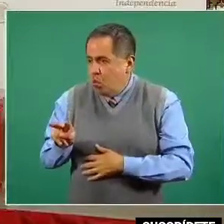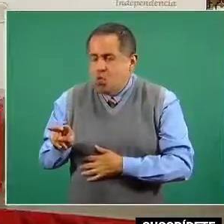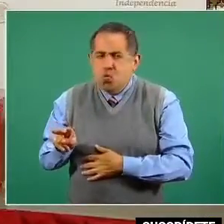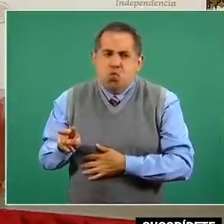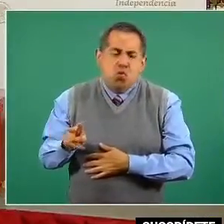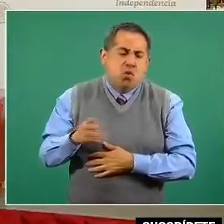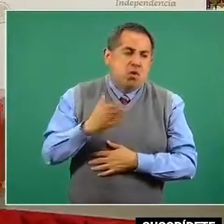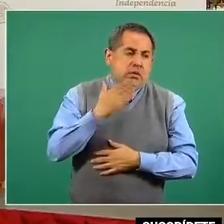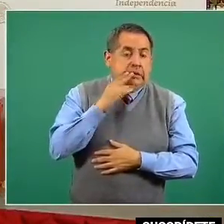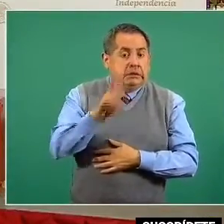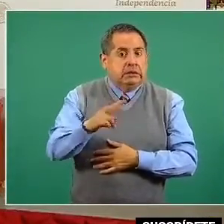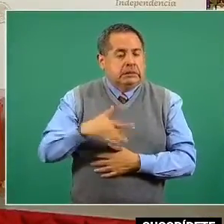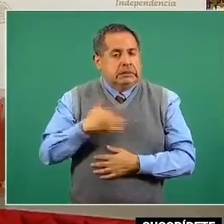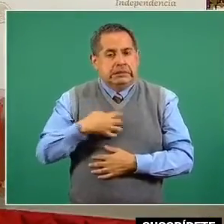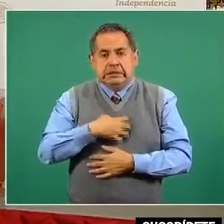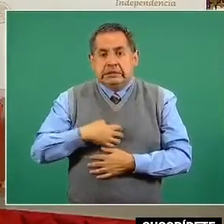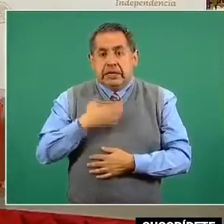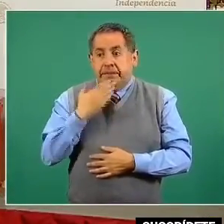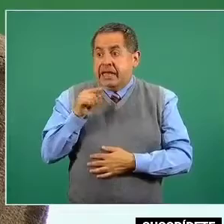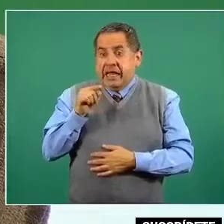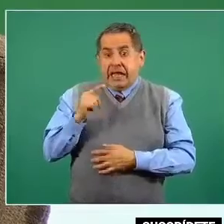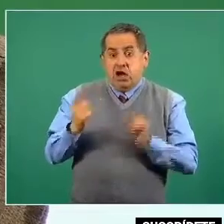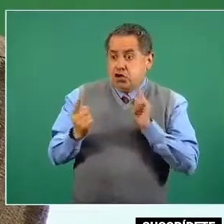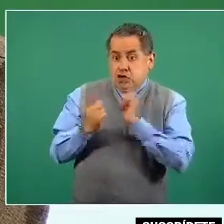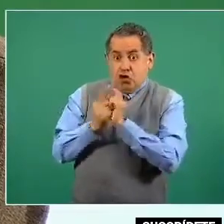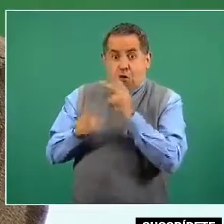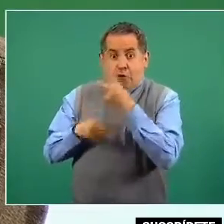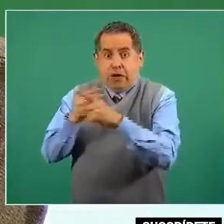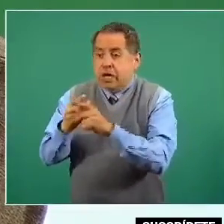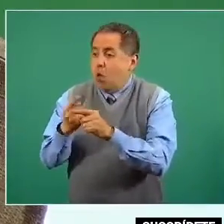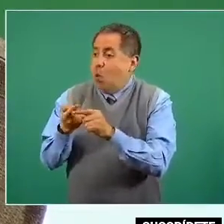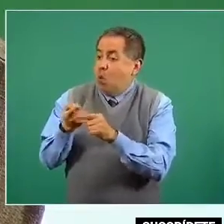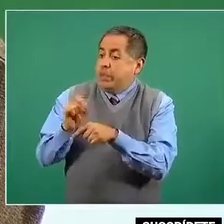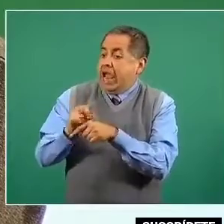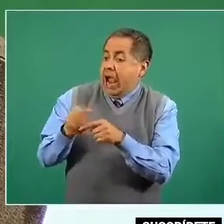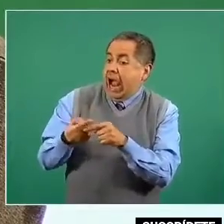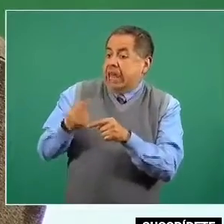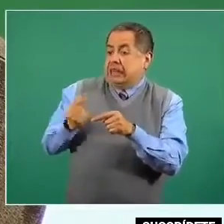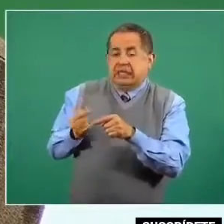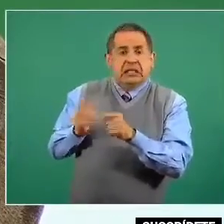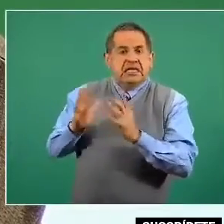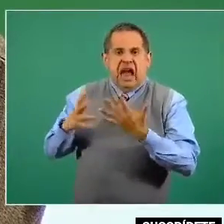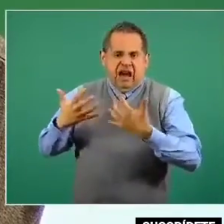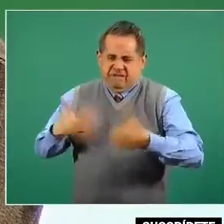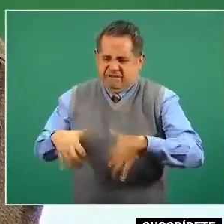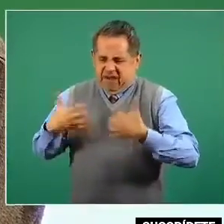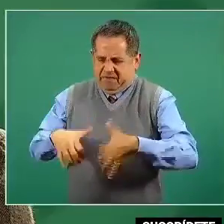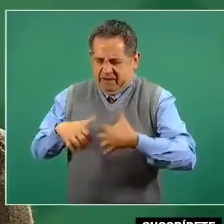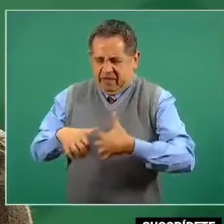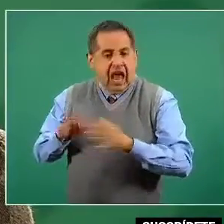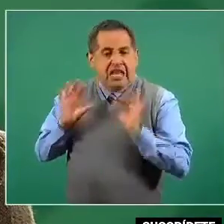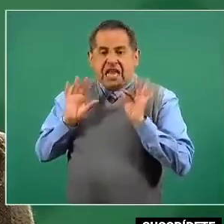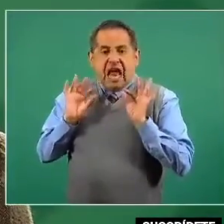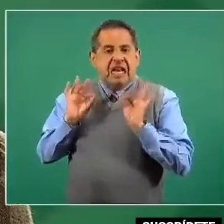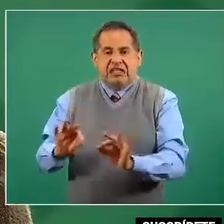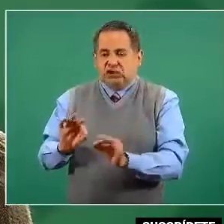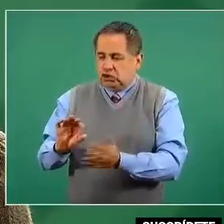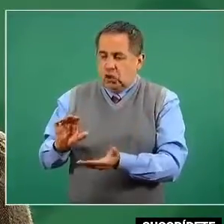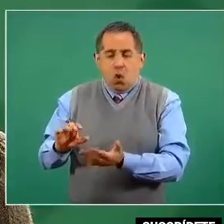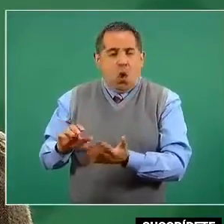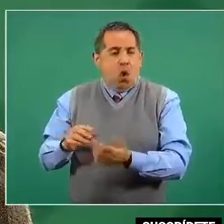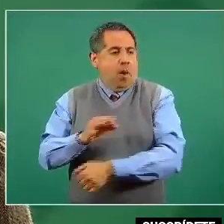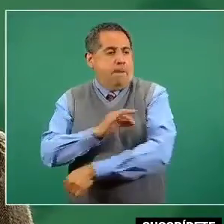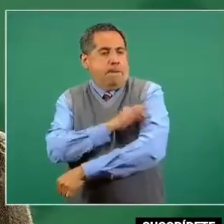que justamente la noche previa a nuestra visita se había terminado de fabricar el primer lote de la vacuna